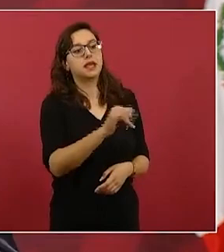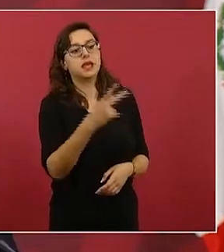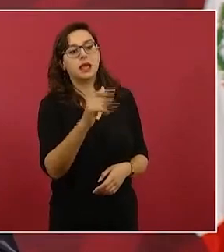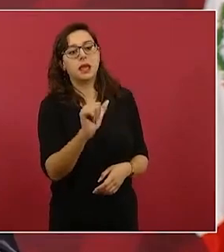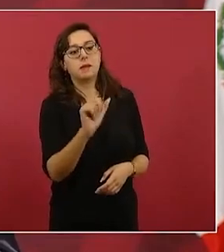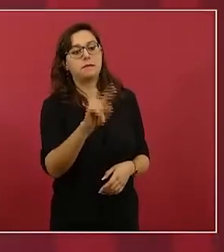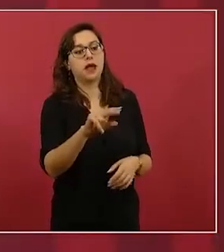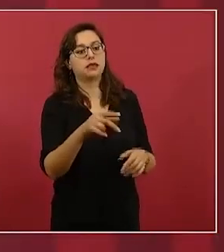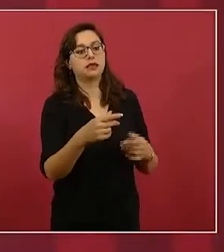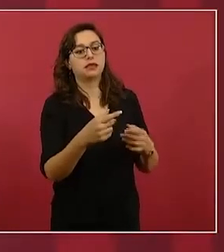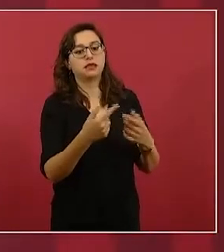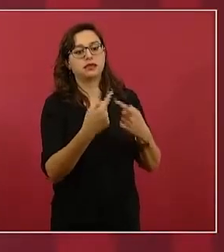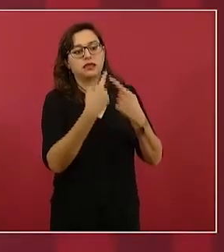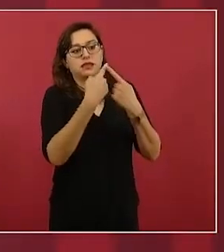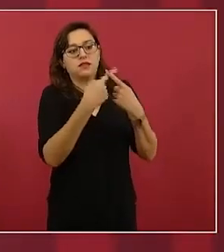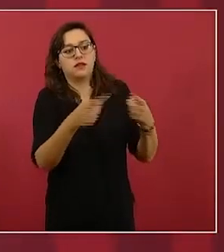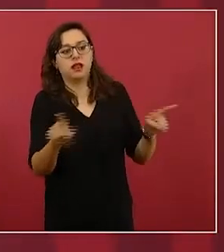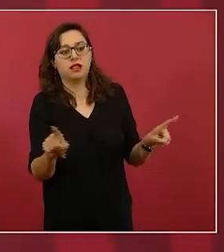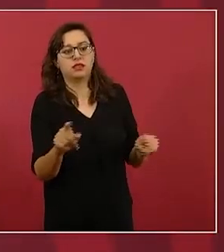y votaron